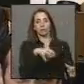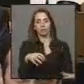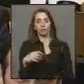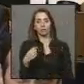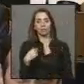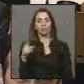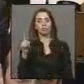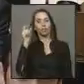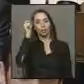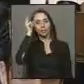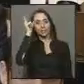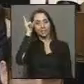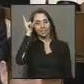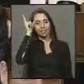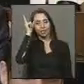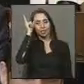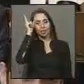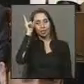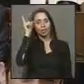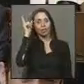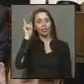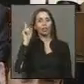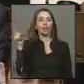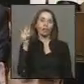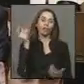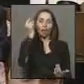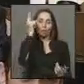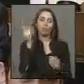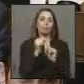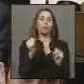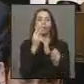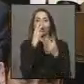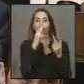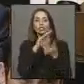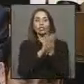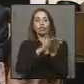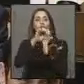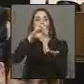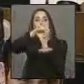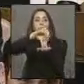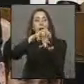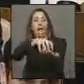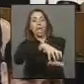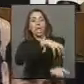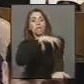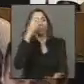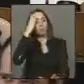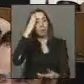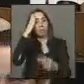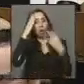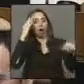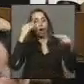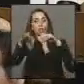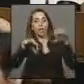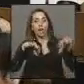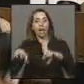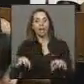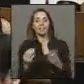entiendo que no se puede conocer todo el país de memoria, es algo que requiere muchos años de...